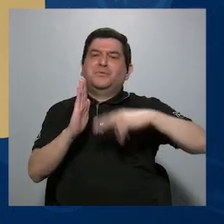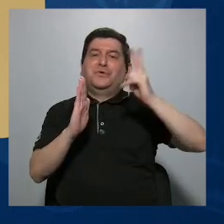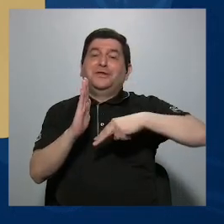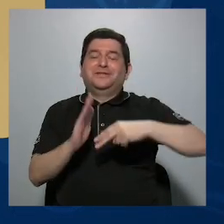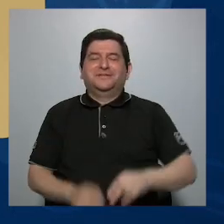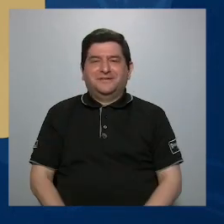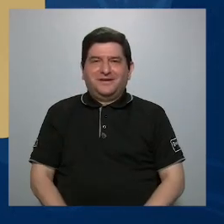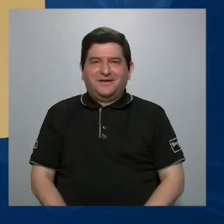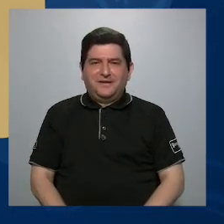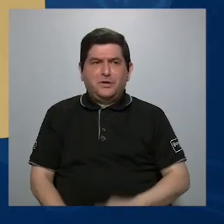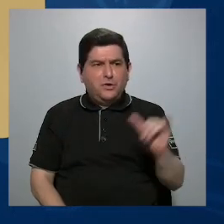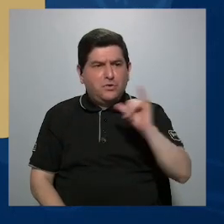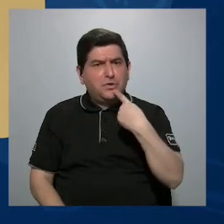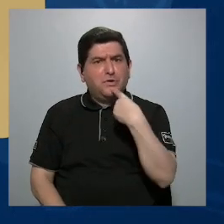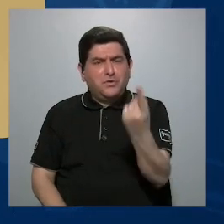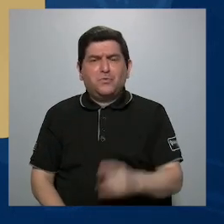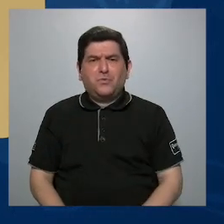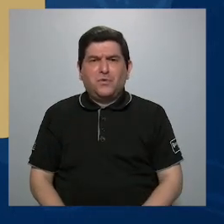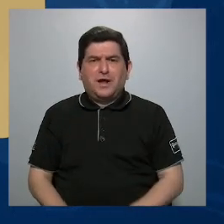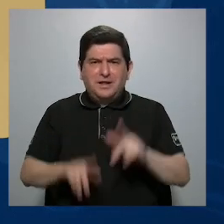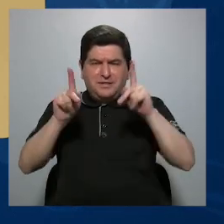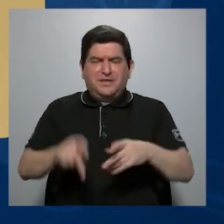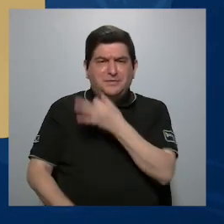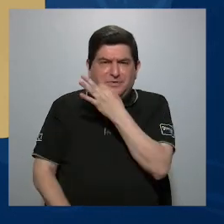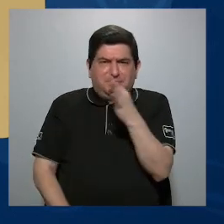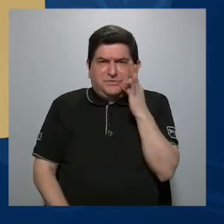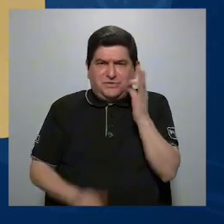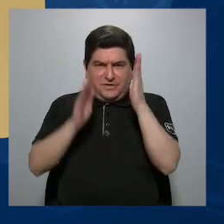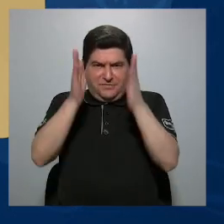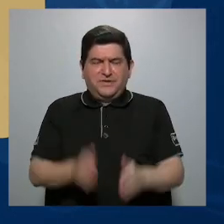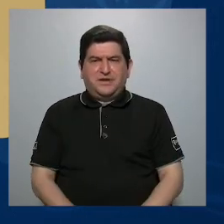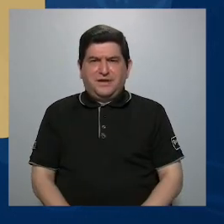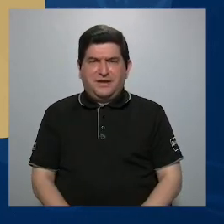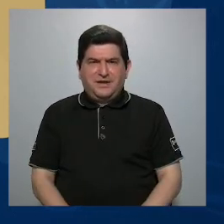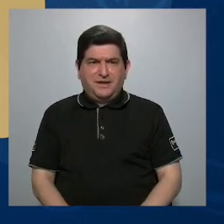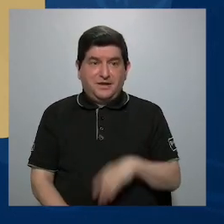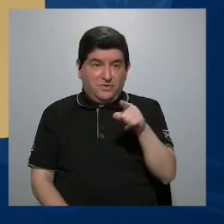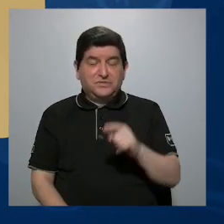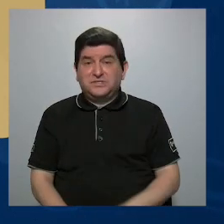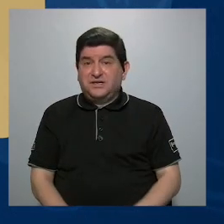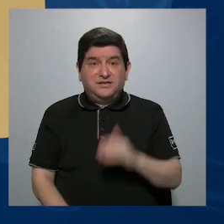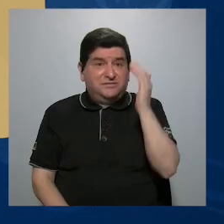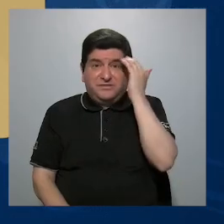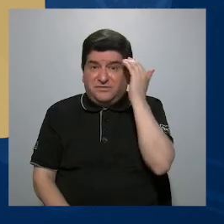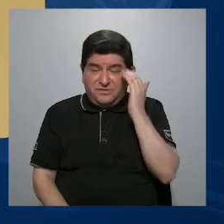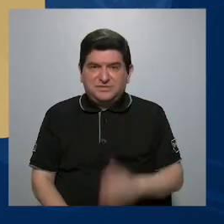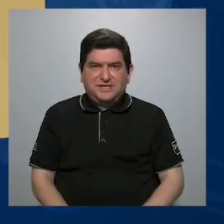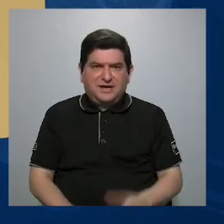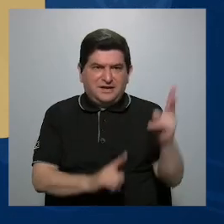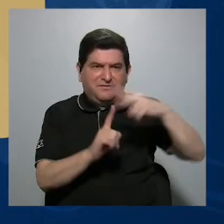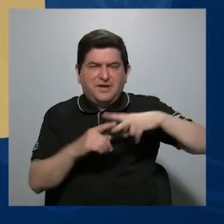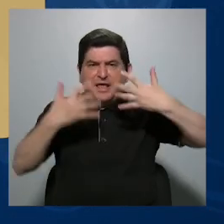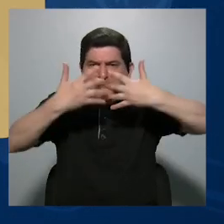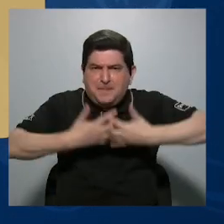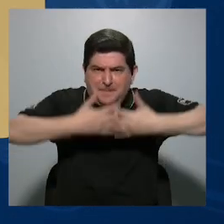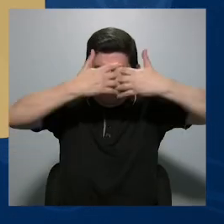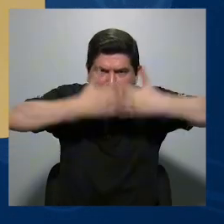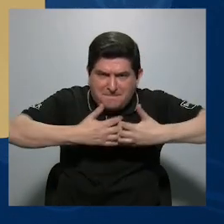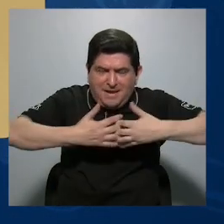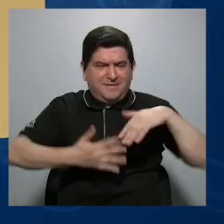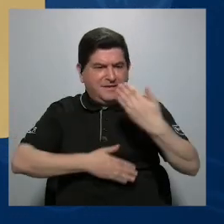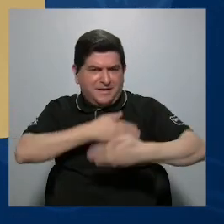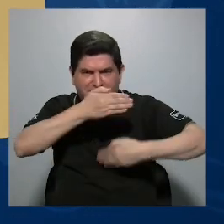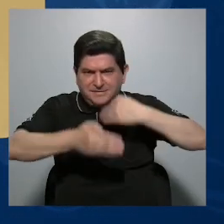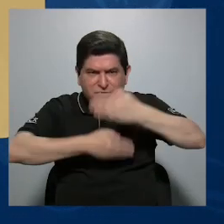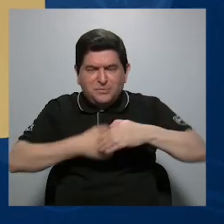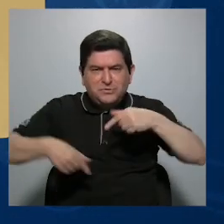literarias. Otro tanto se puede decir del hacendado, que es perdido si no conoce la aplicación de la maquinaria y